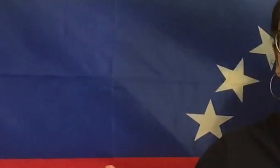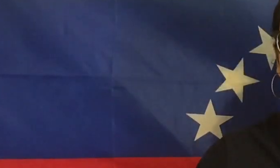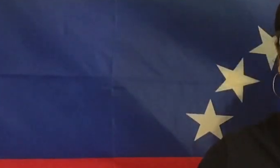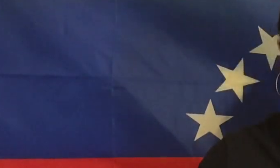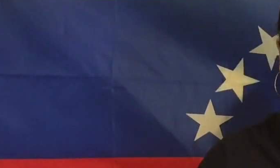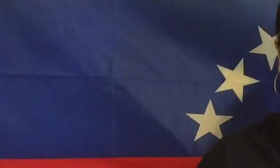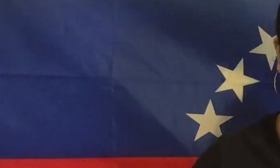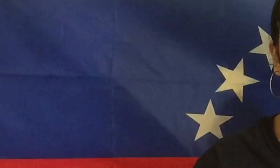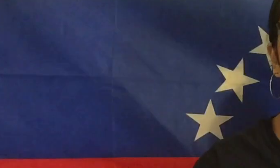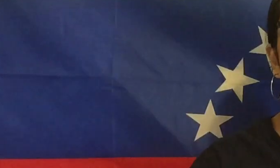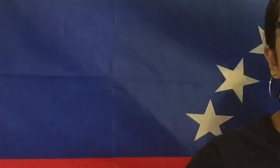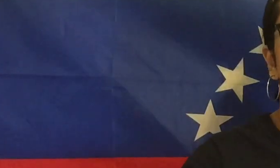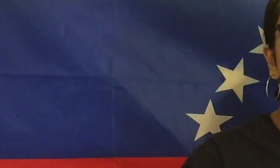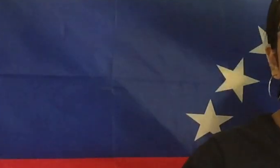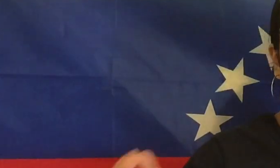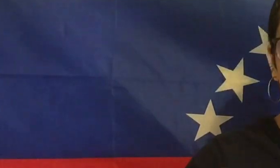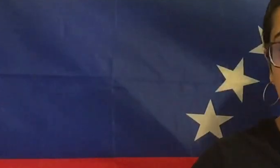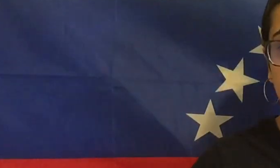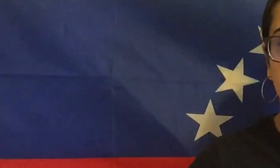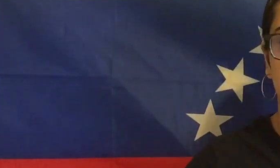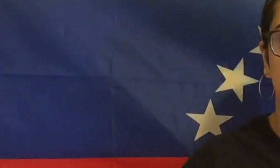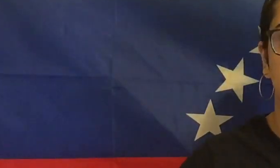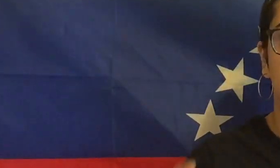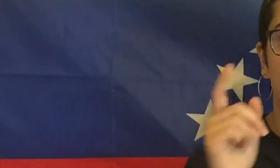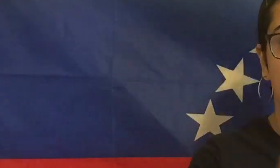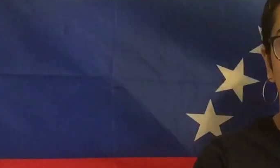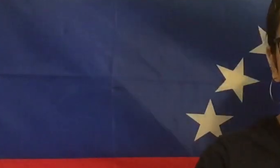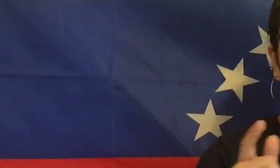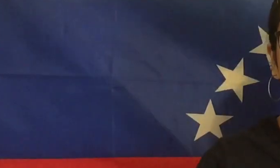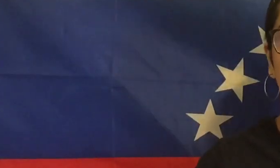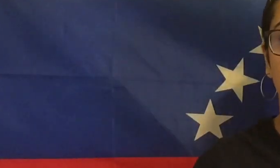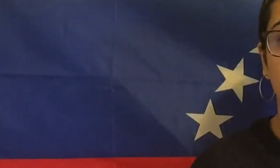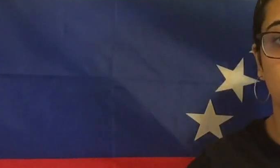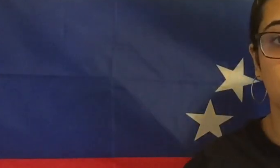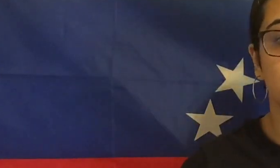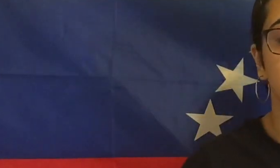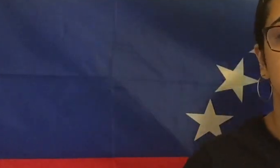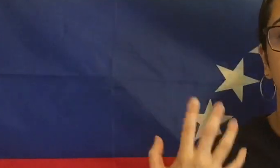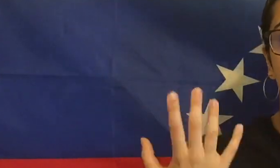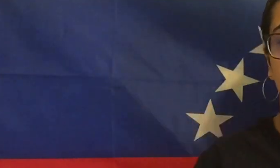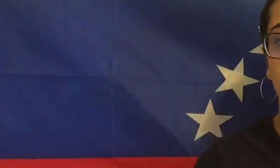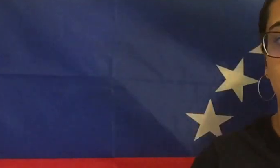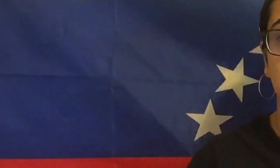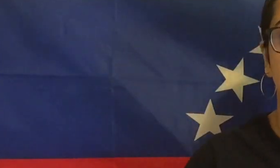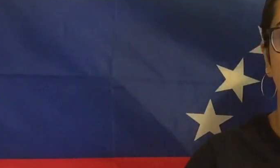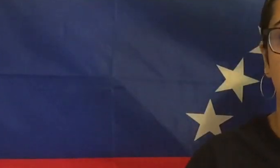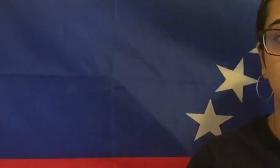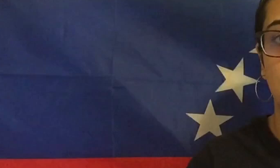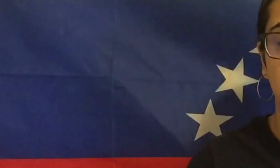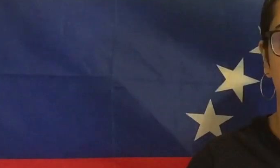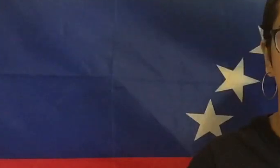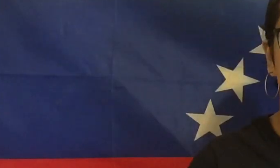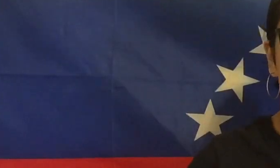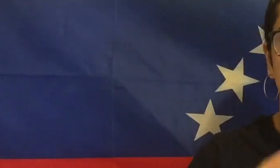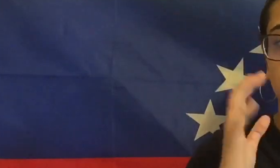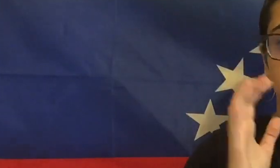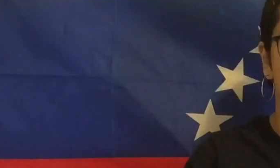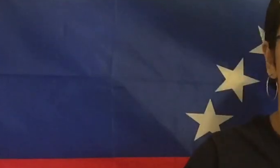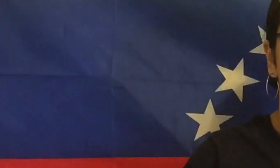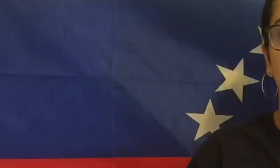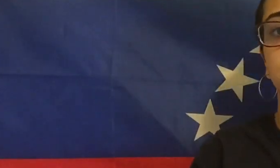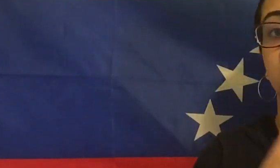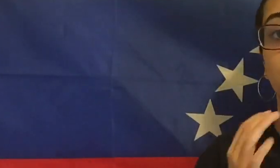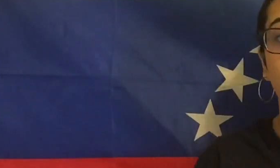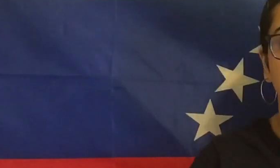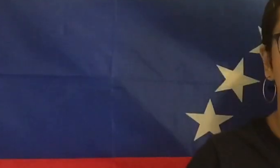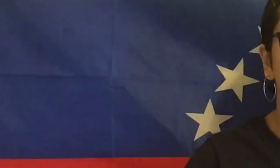aprender inglés en 3 meses. Este video se llama oral número 1 y vamos a practicar hablar y este